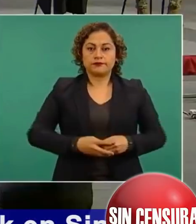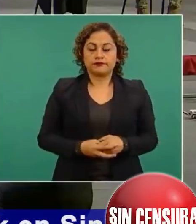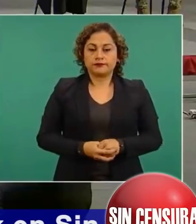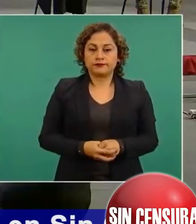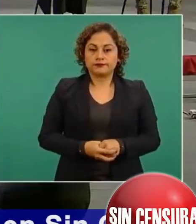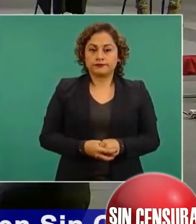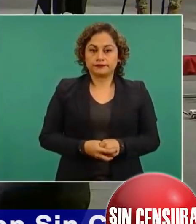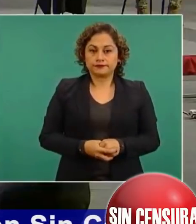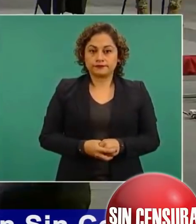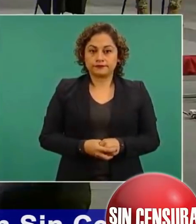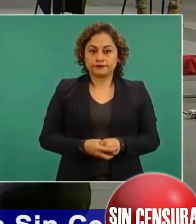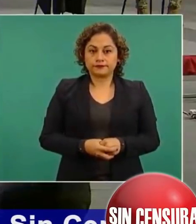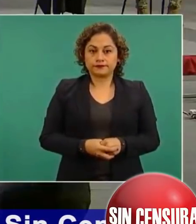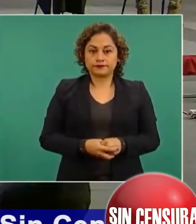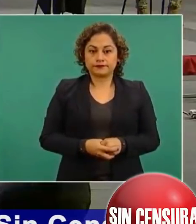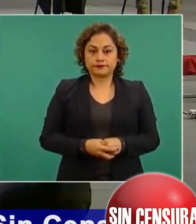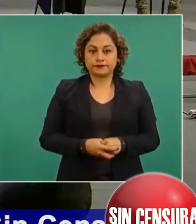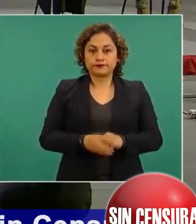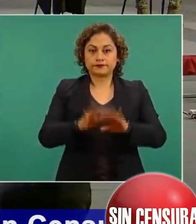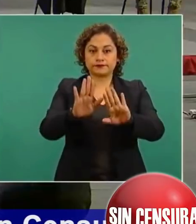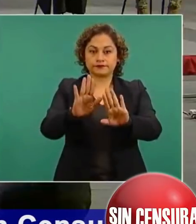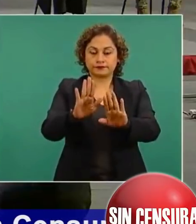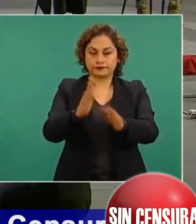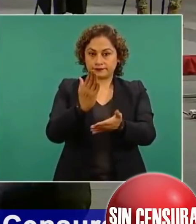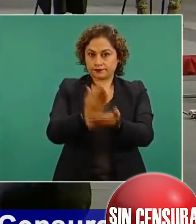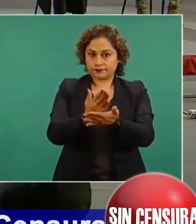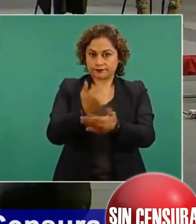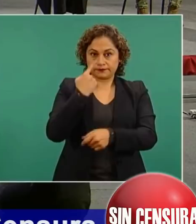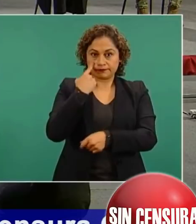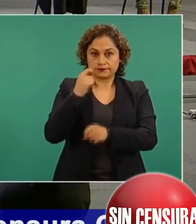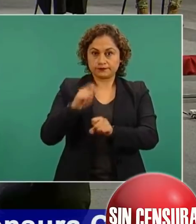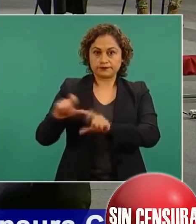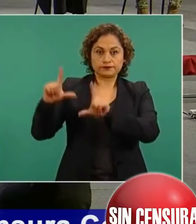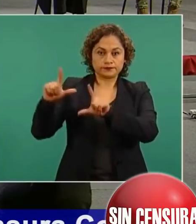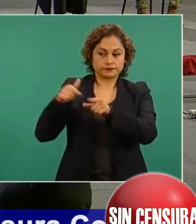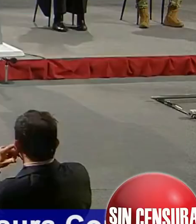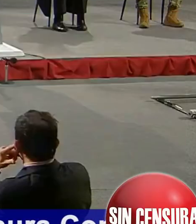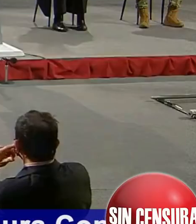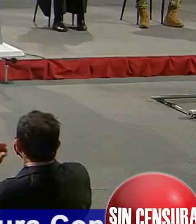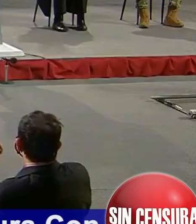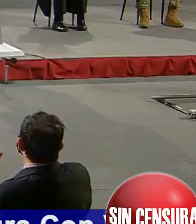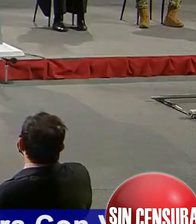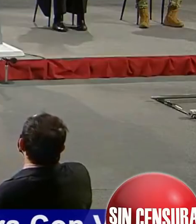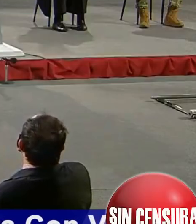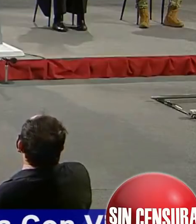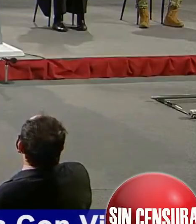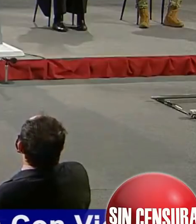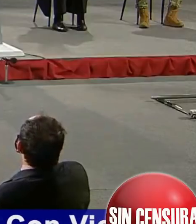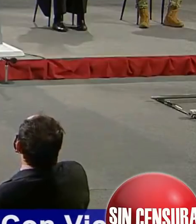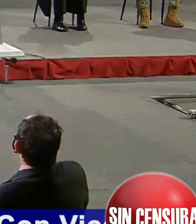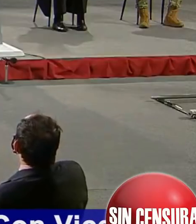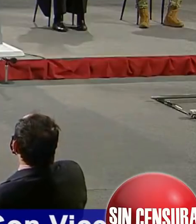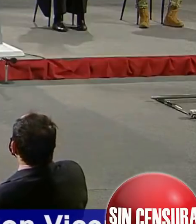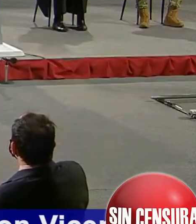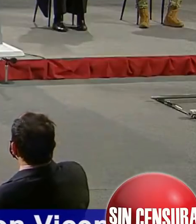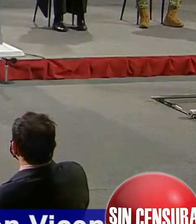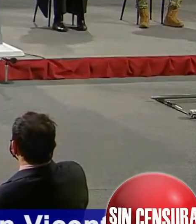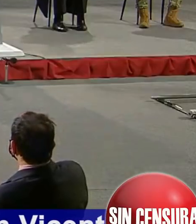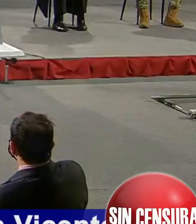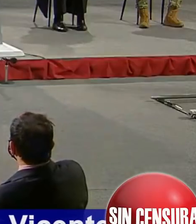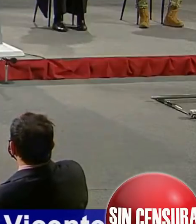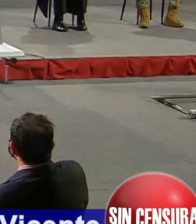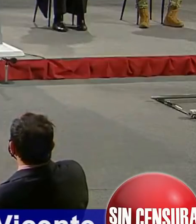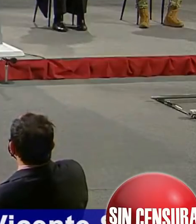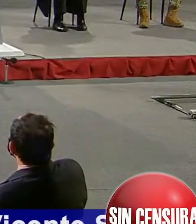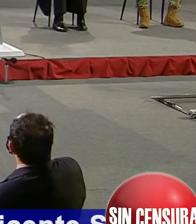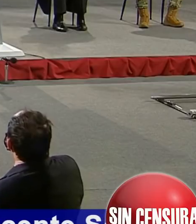Si me permiten ahora, ya no me pase la siguiente, ya va a ser lo que presentará el canciller, pero si me permite, presidente, me paso allá a presentar las curvas.